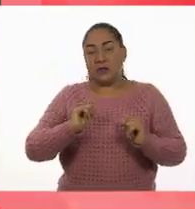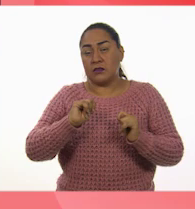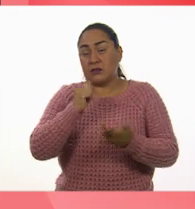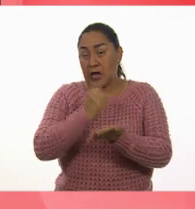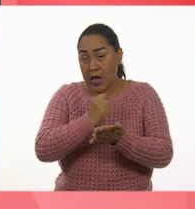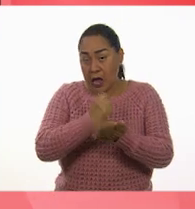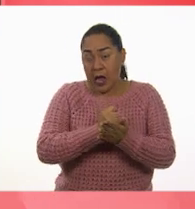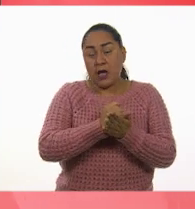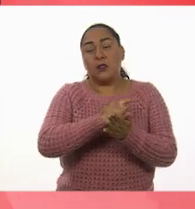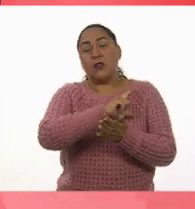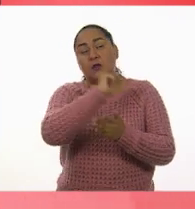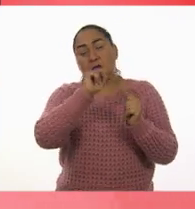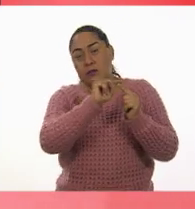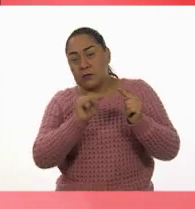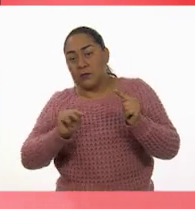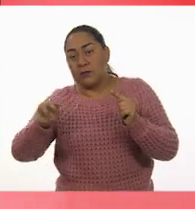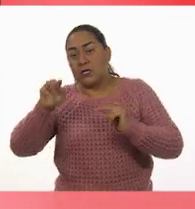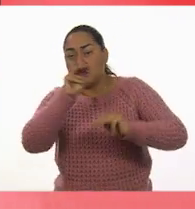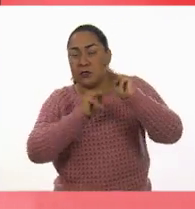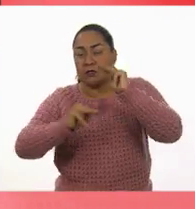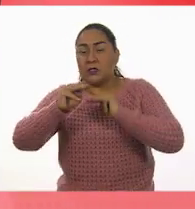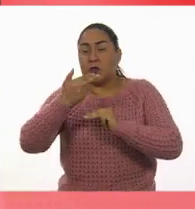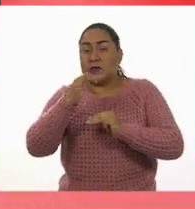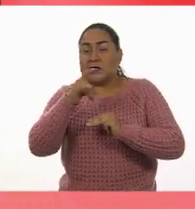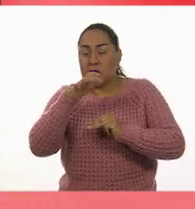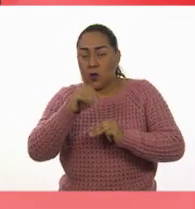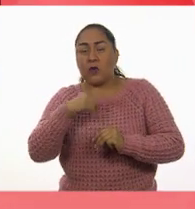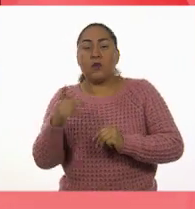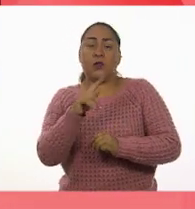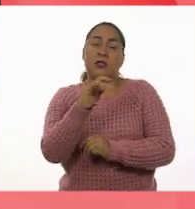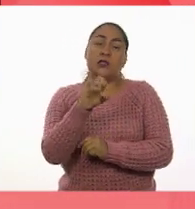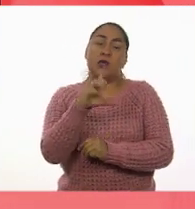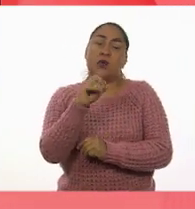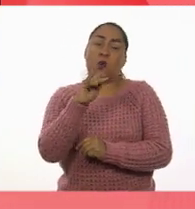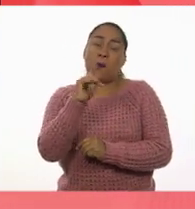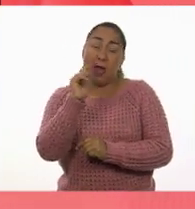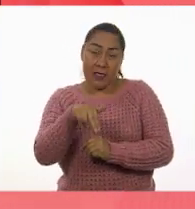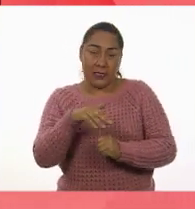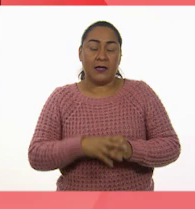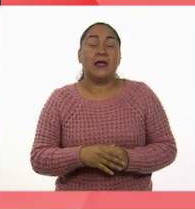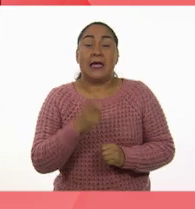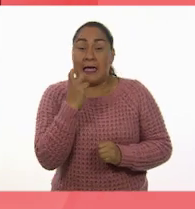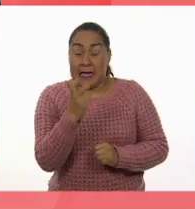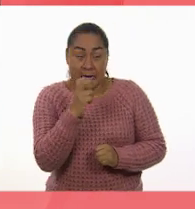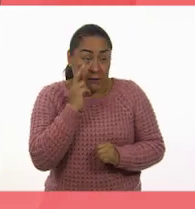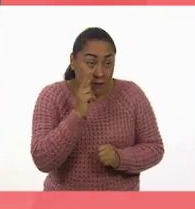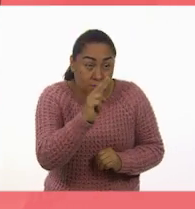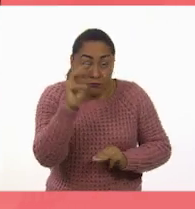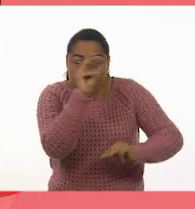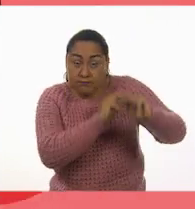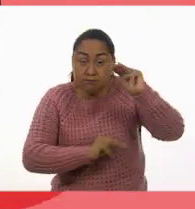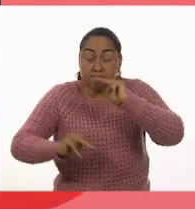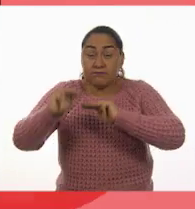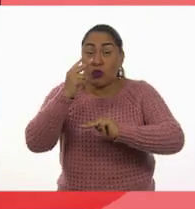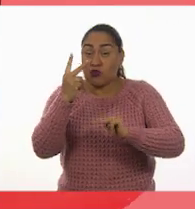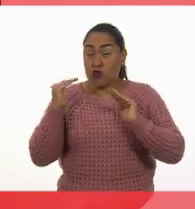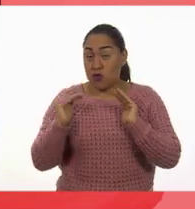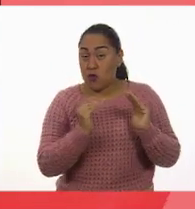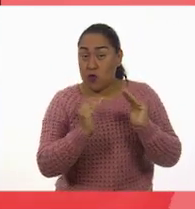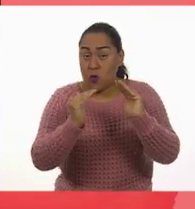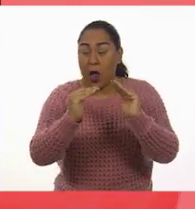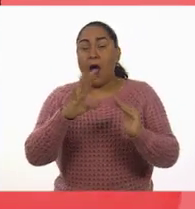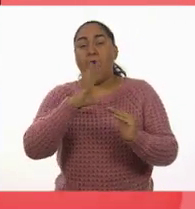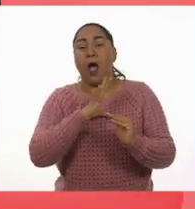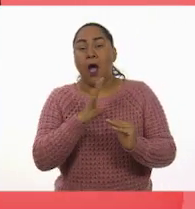se divide en la Sierra de Huitzuco y la Sierra de Tlalpan. Entre estas dos cadenas montañosas se encuentra la cálida y